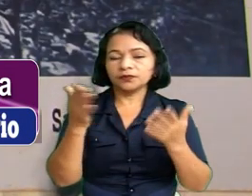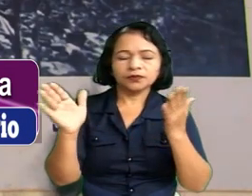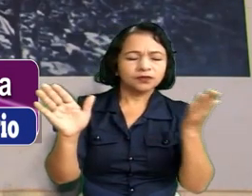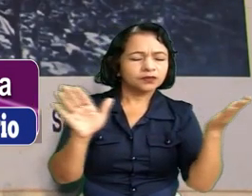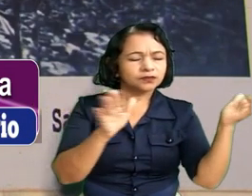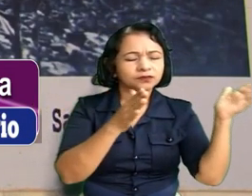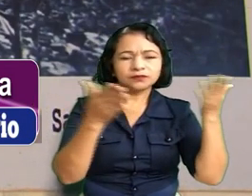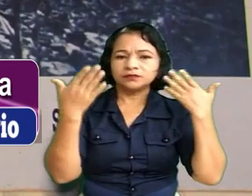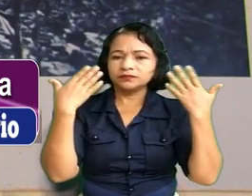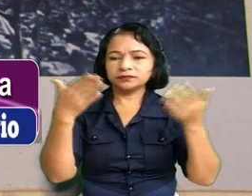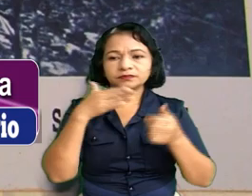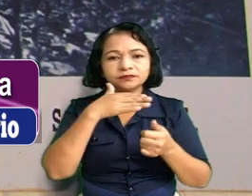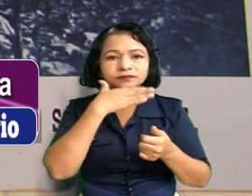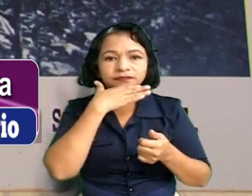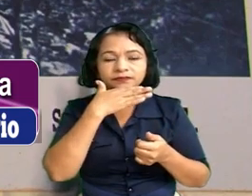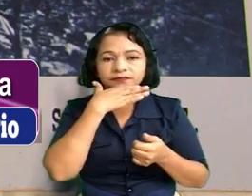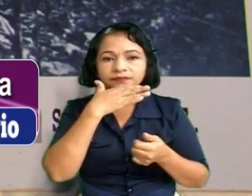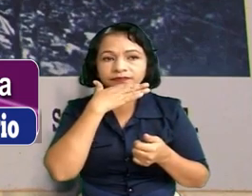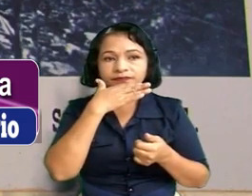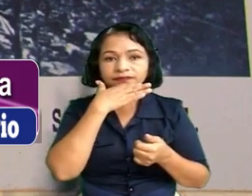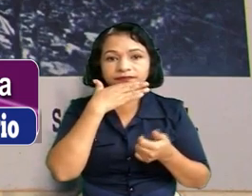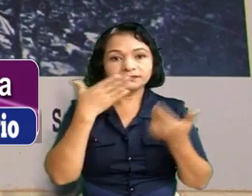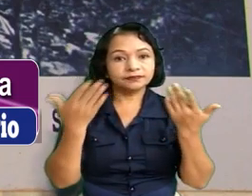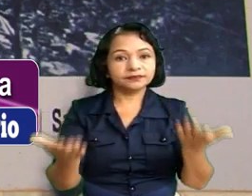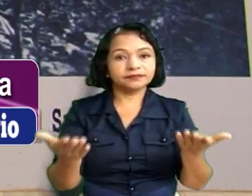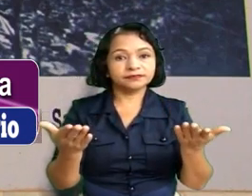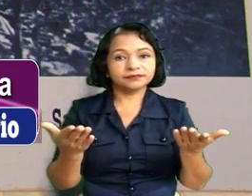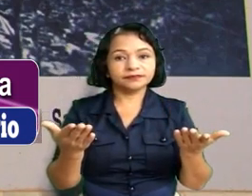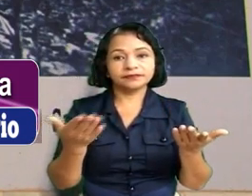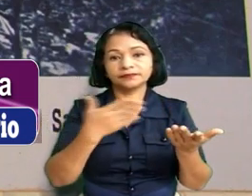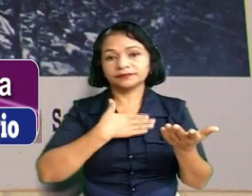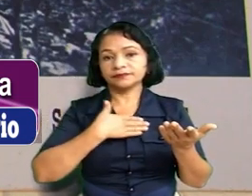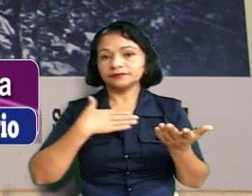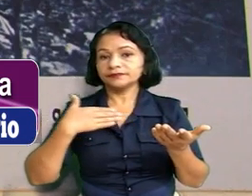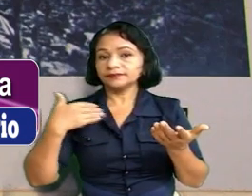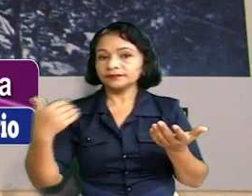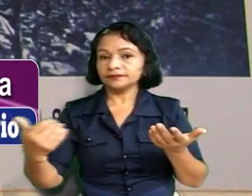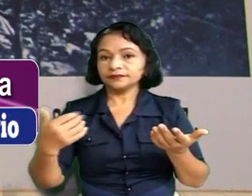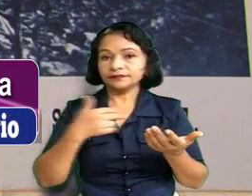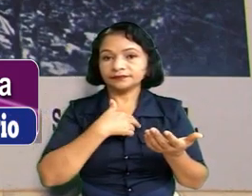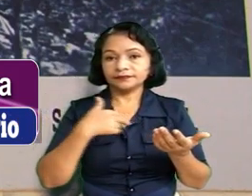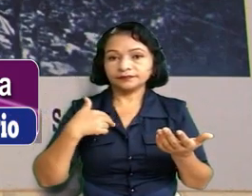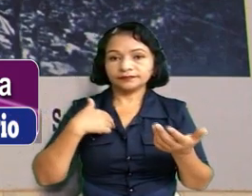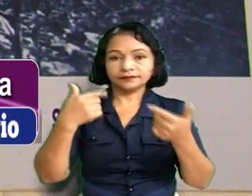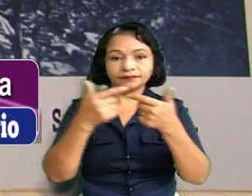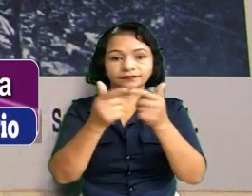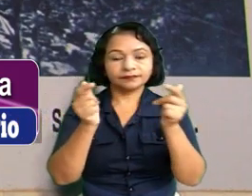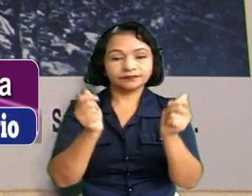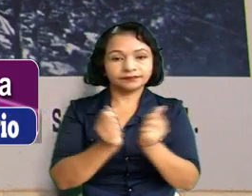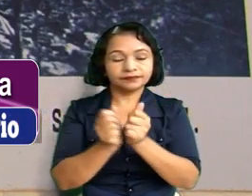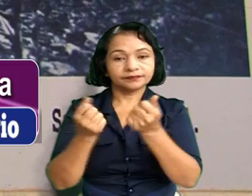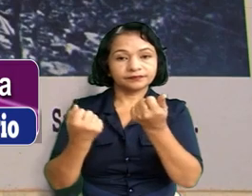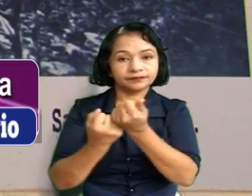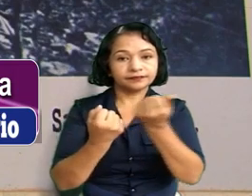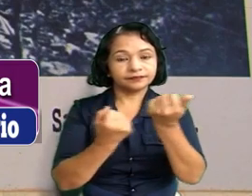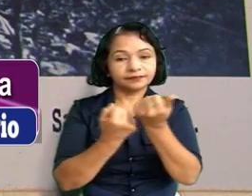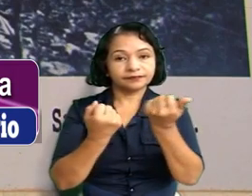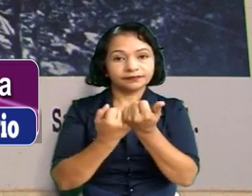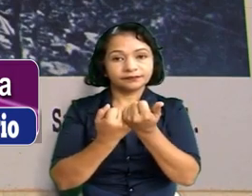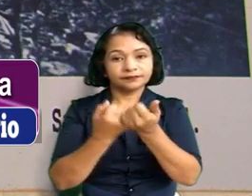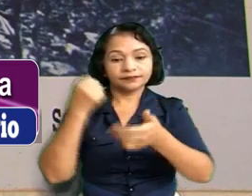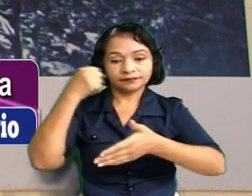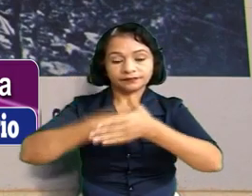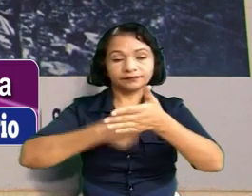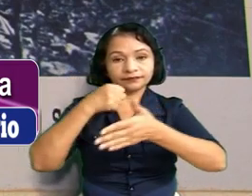mismo dificulta la agricultura, y que nada mejor hacerlo con una cooperativa que es colectiva. O sea, los